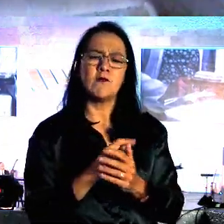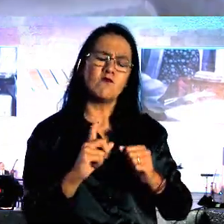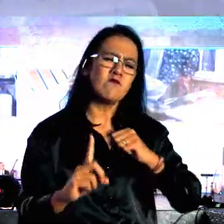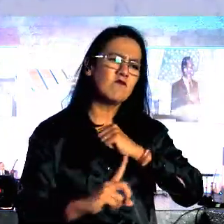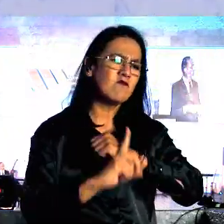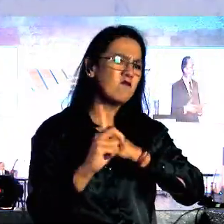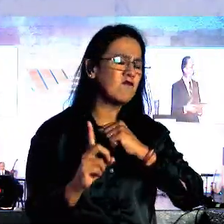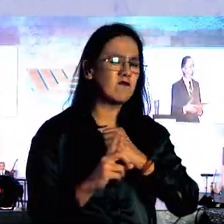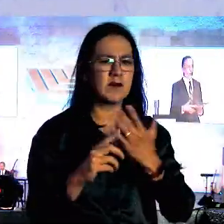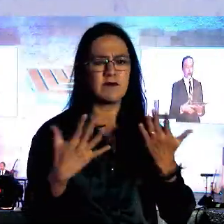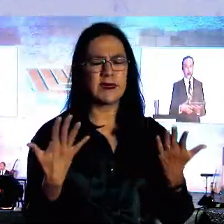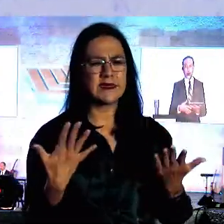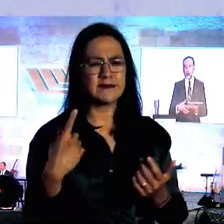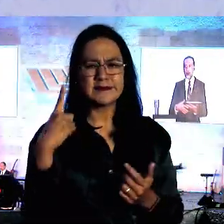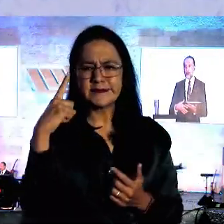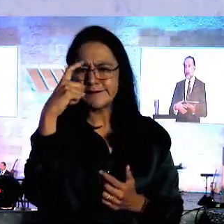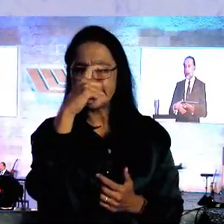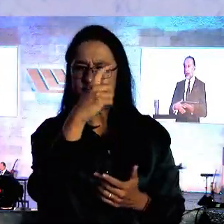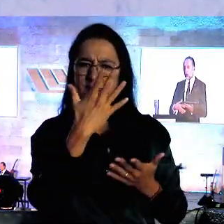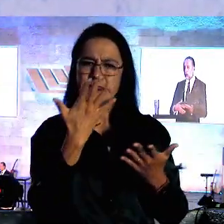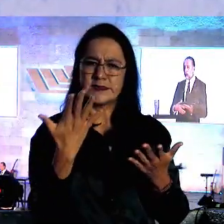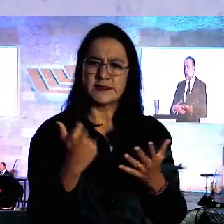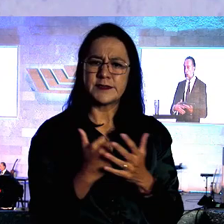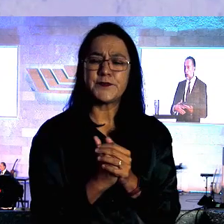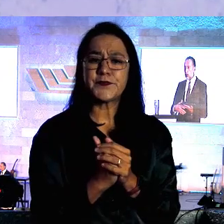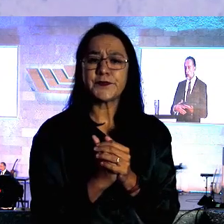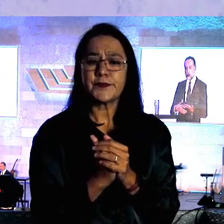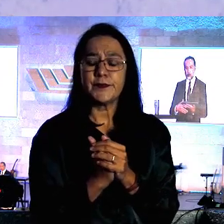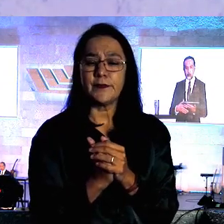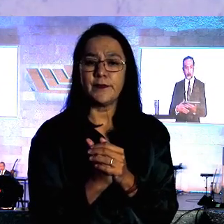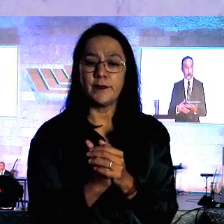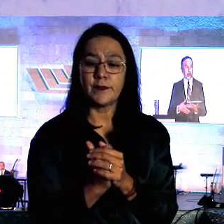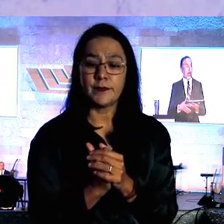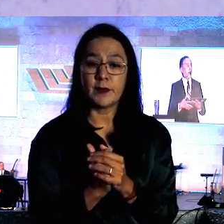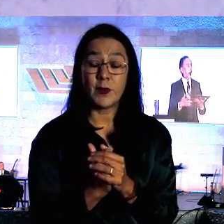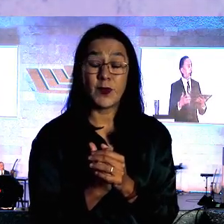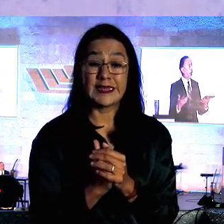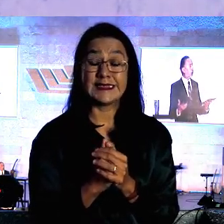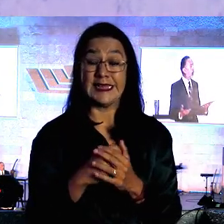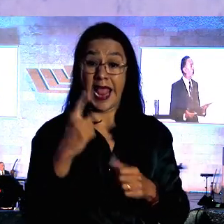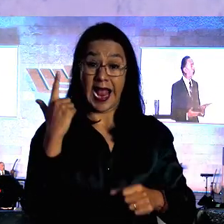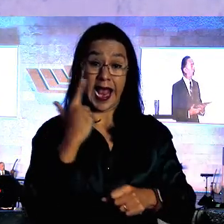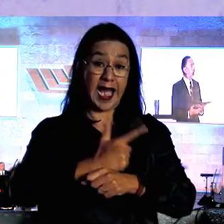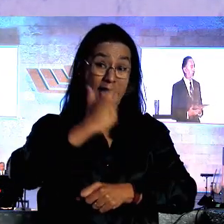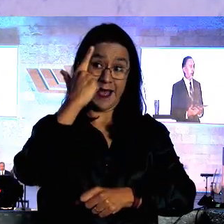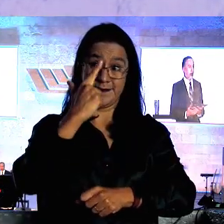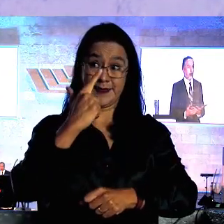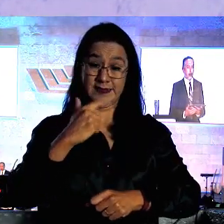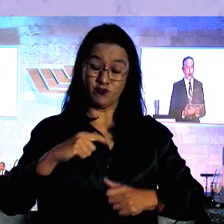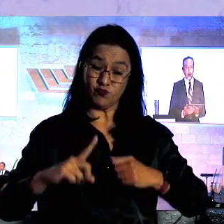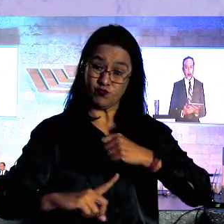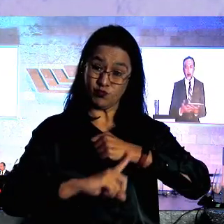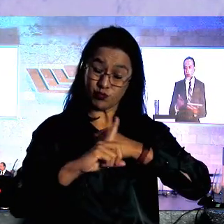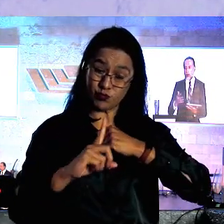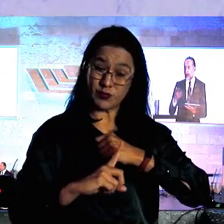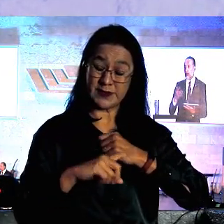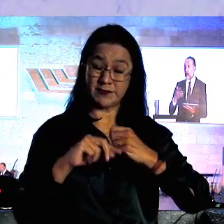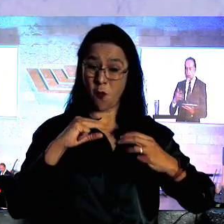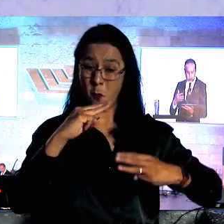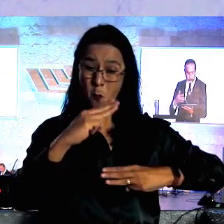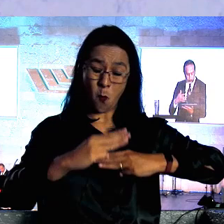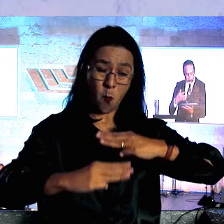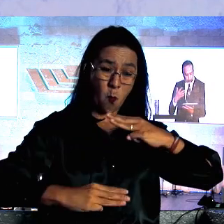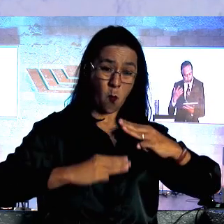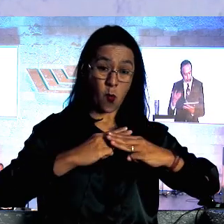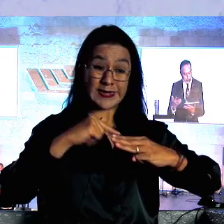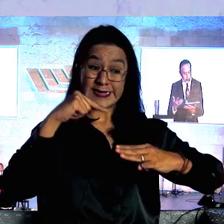problema que se acusa como grave a nivel mundial, pero más en